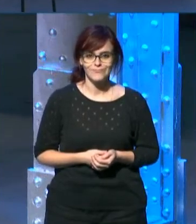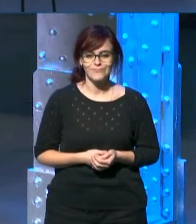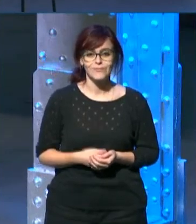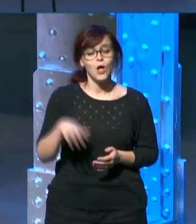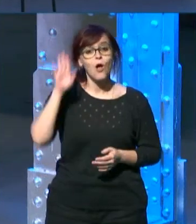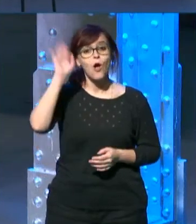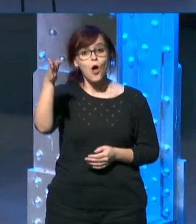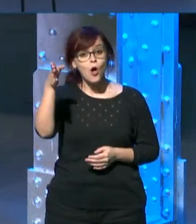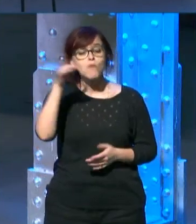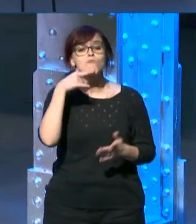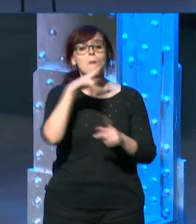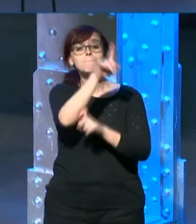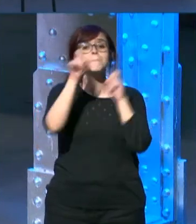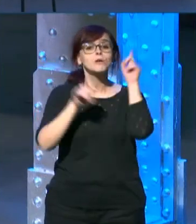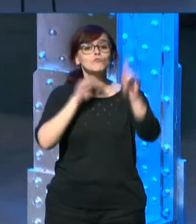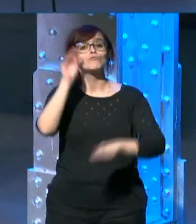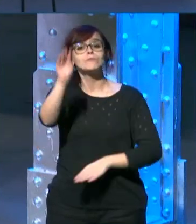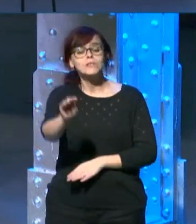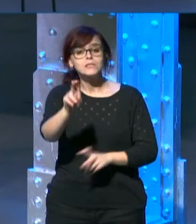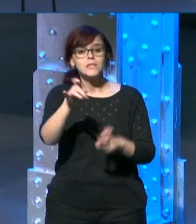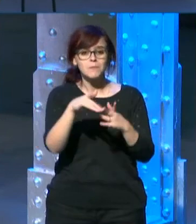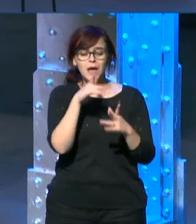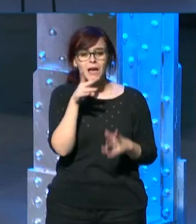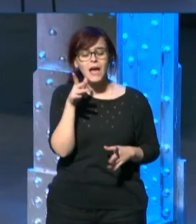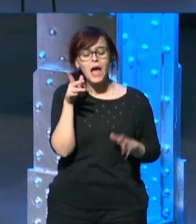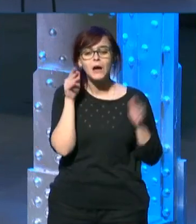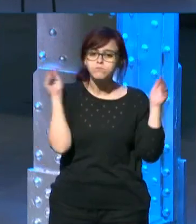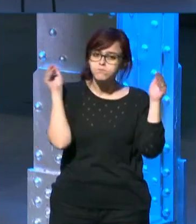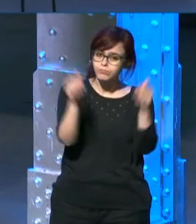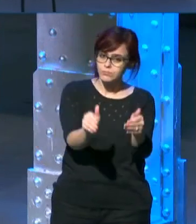Hola, buenas. Tenía una pregunta y era más enfocada sobre...